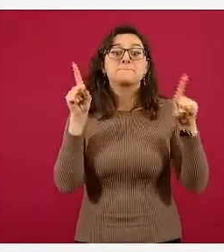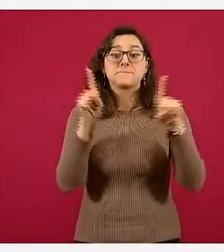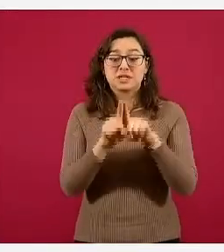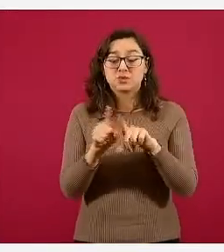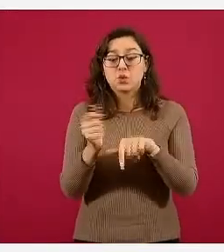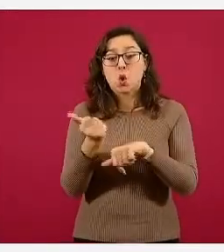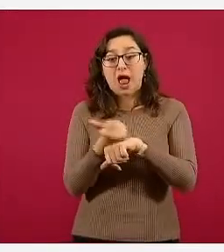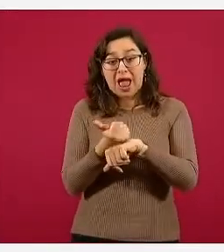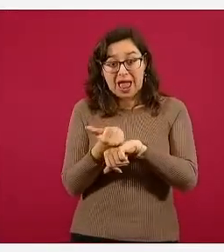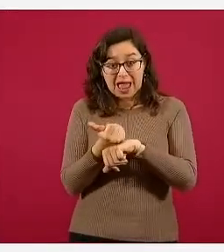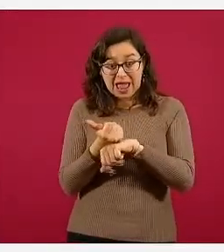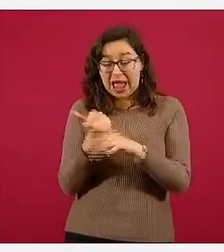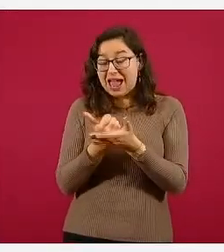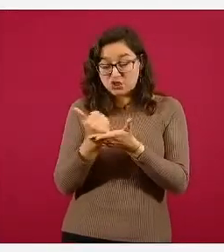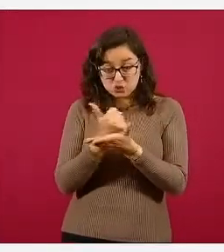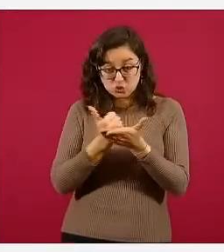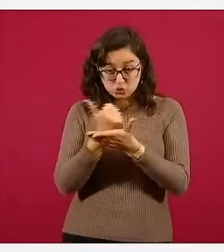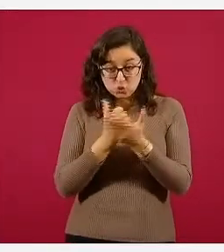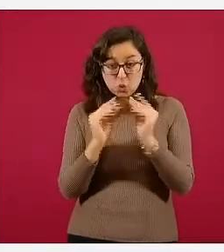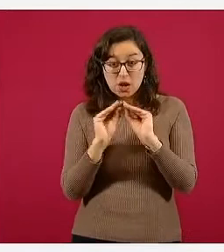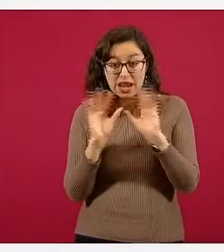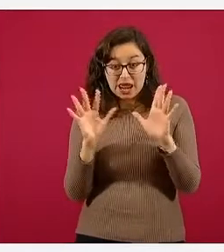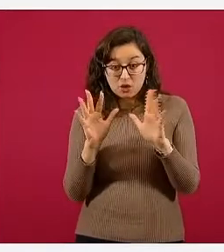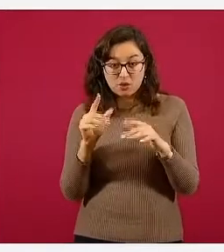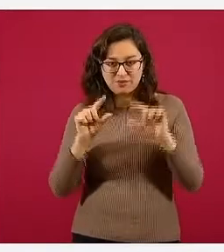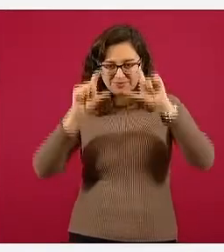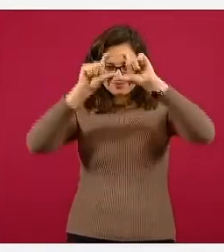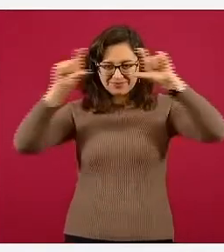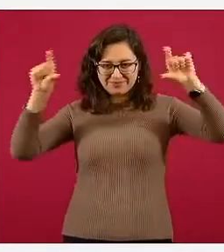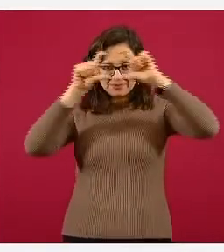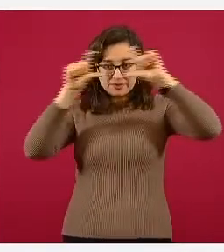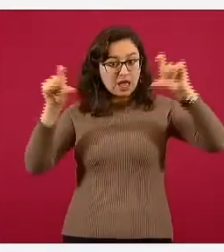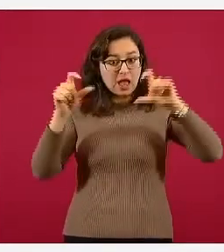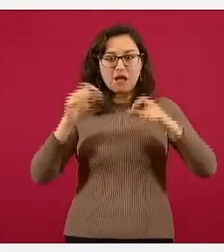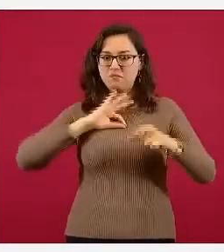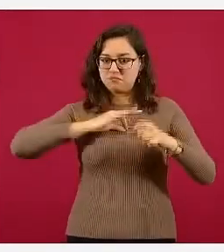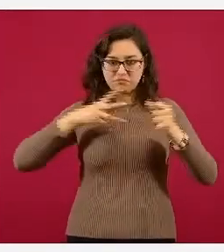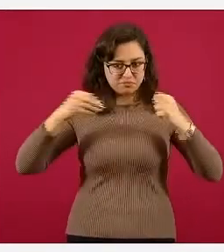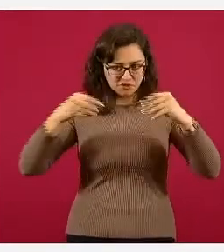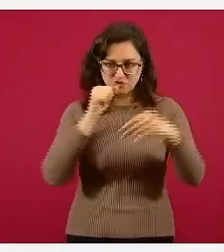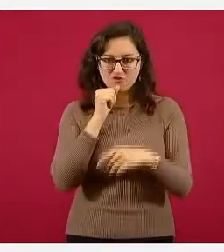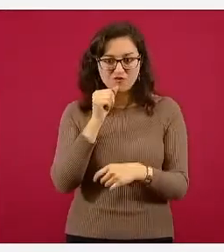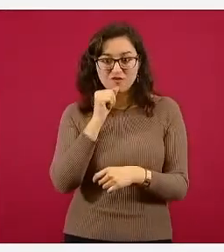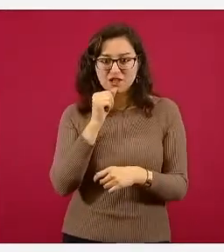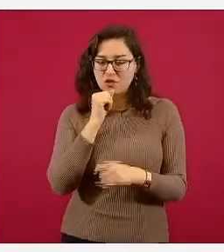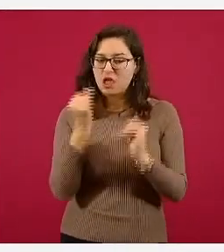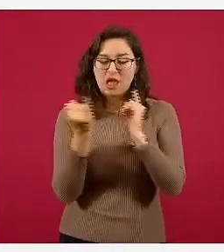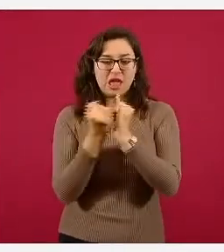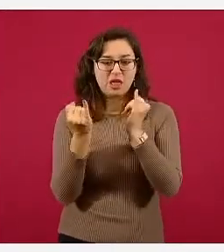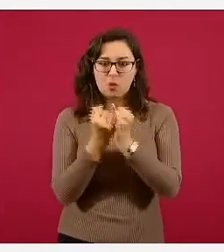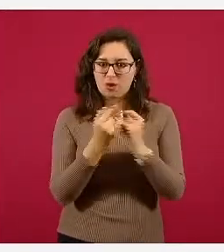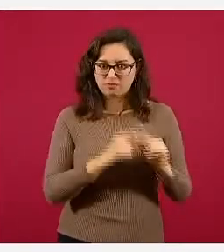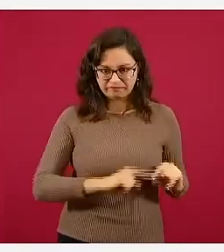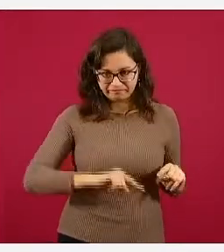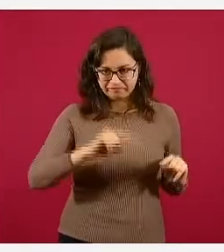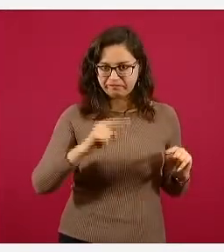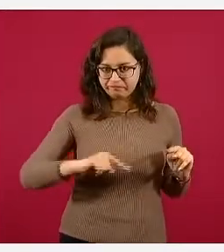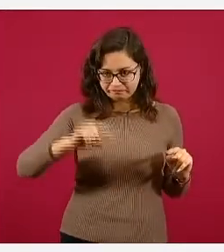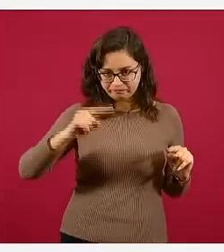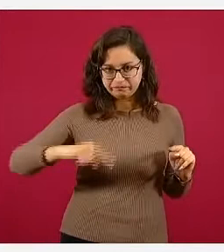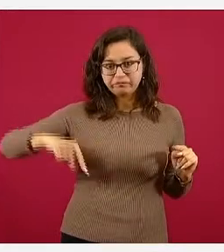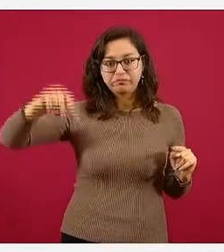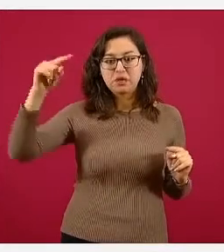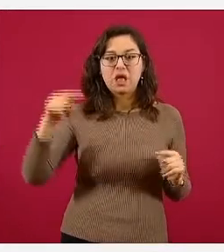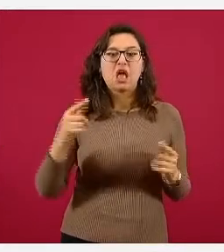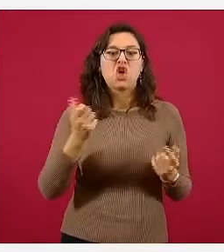que es la de los días típicos antes de la Jornada Nacional de Sana Distancia, con también un pico alrededor de las 2 o 3 de la tarde, que solía ser la salida de